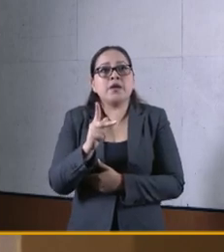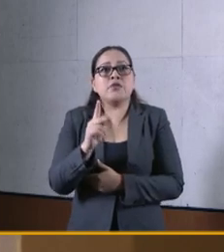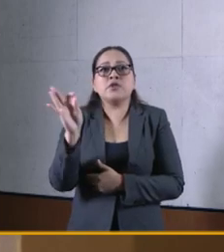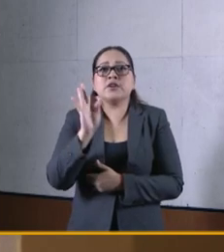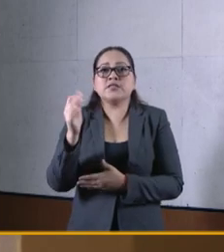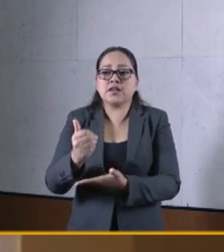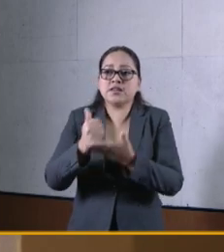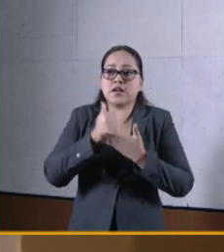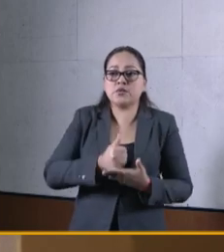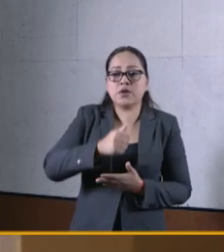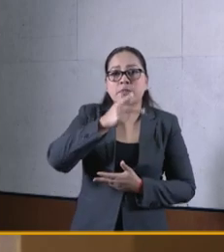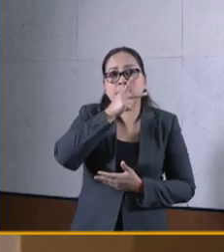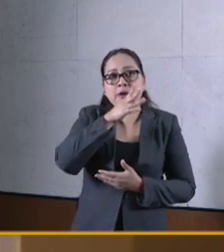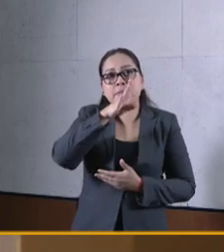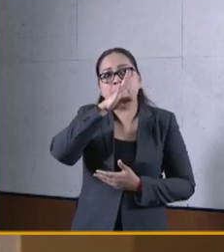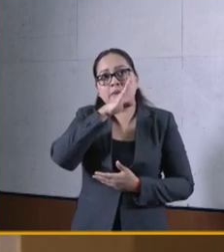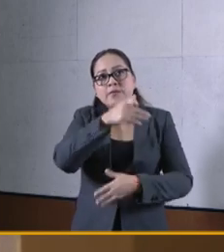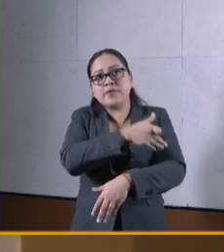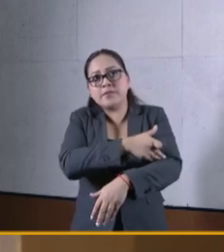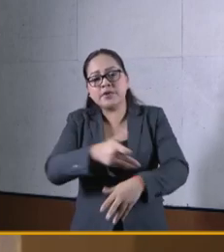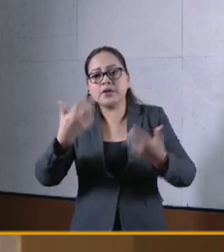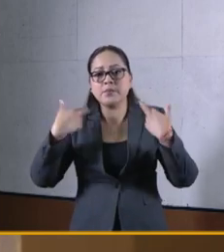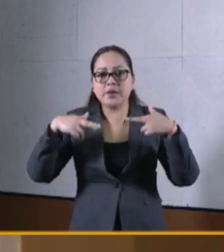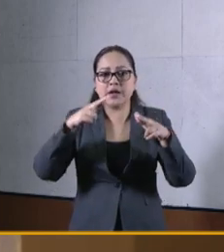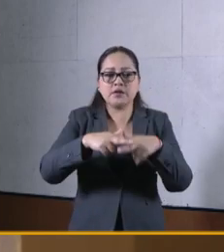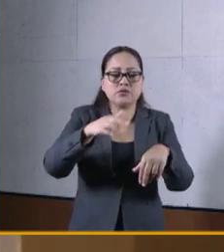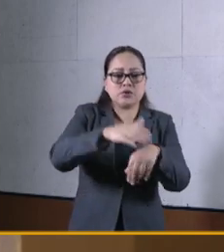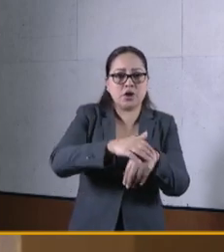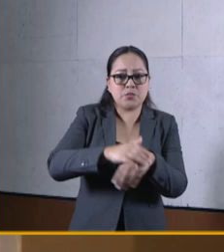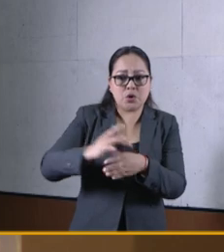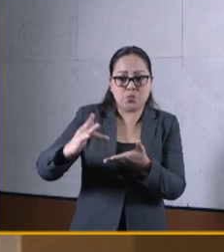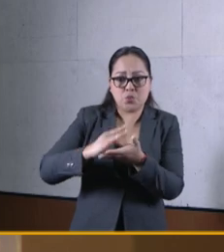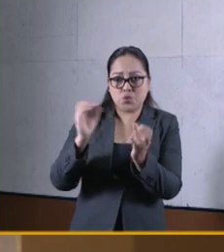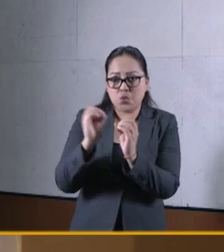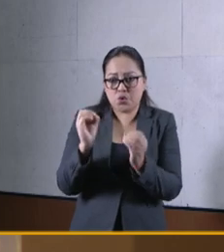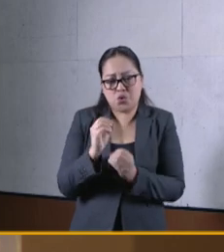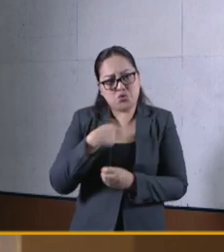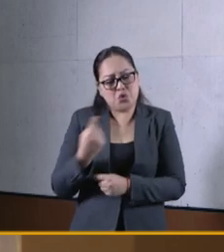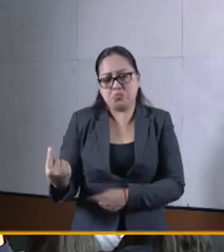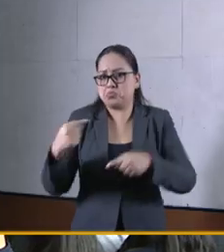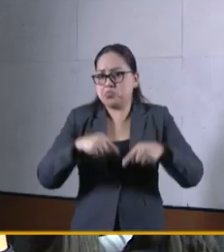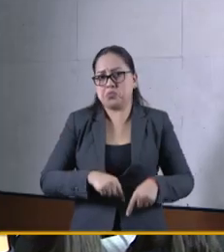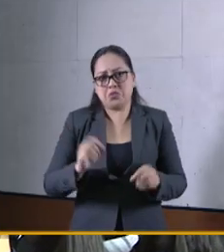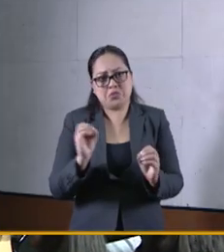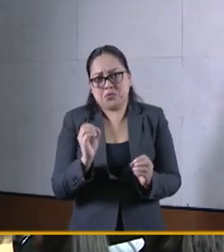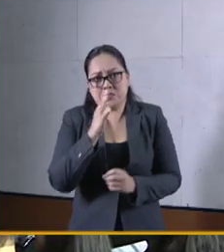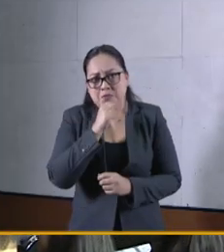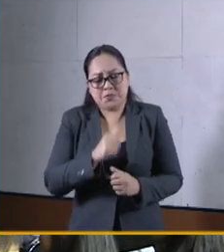mis padres familia profesores o amigos hoy no estaría aquí